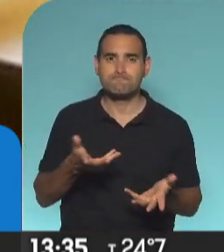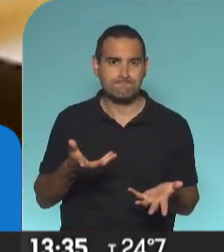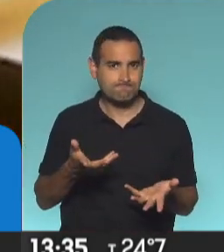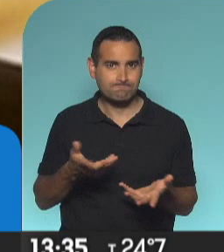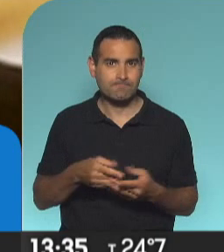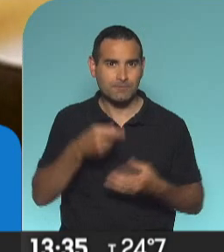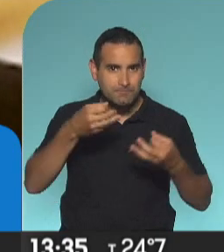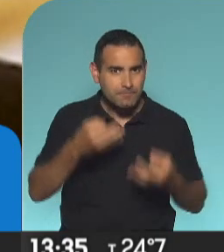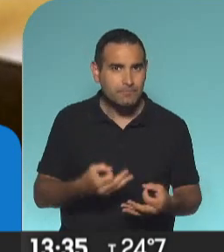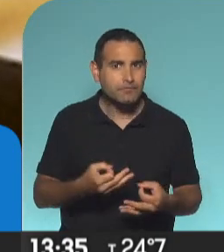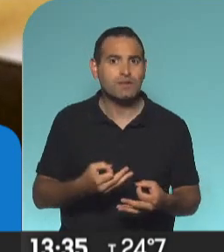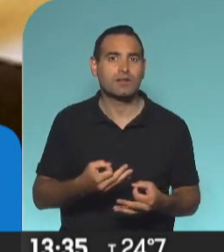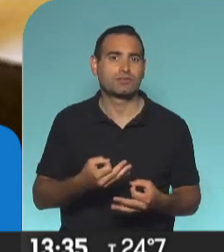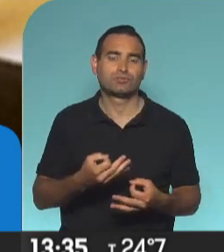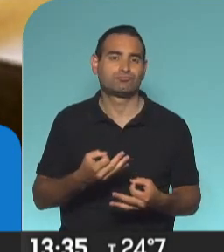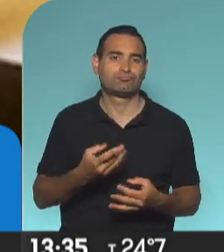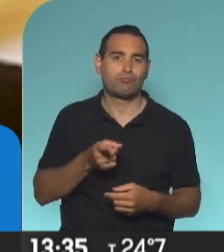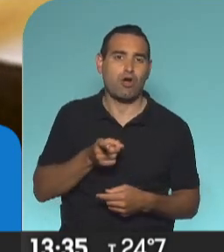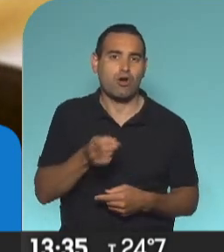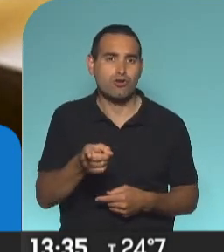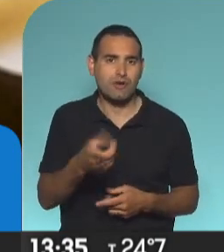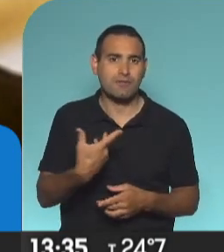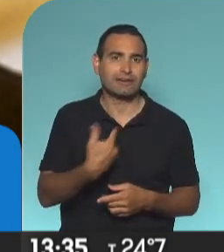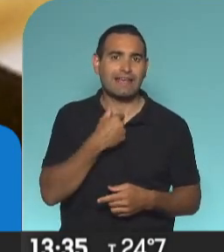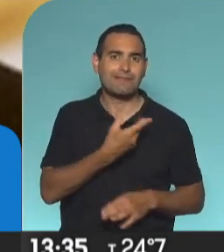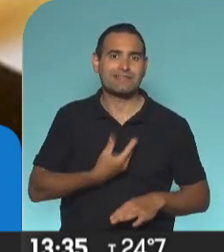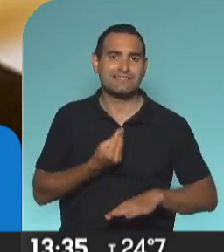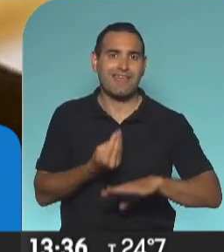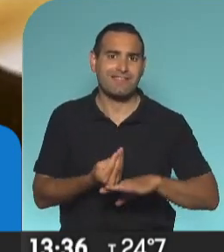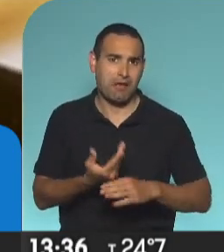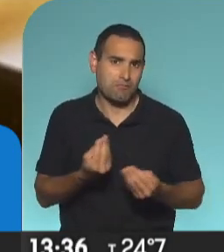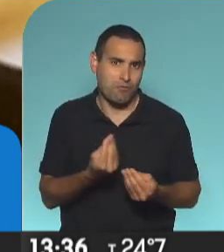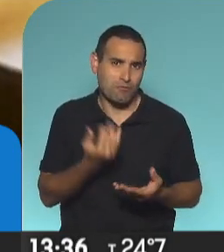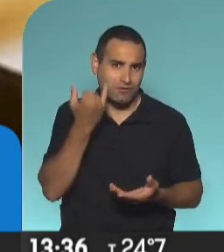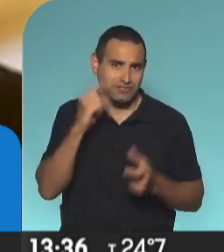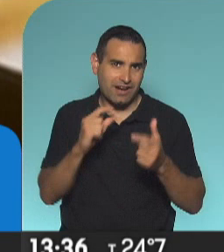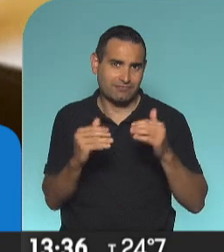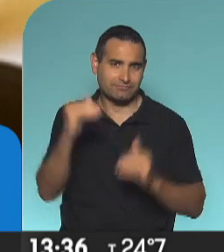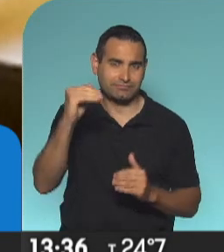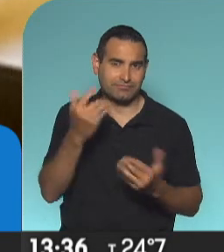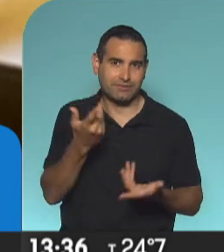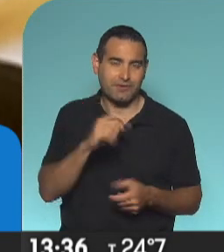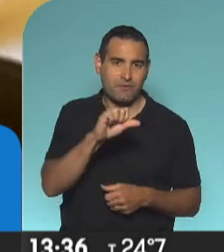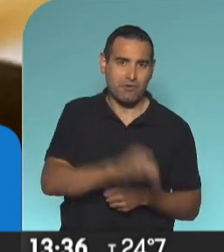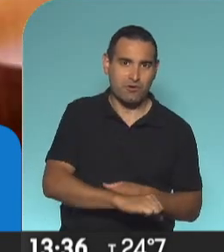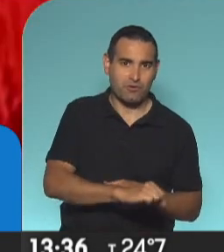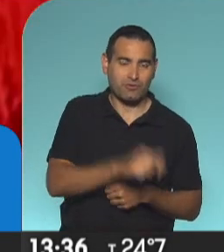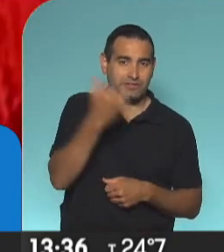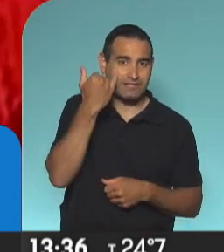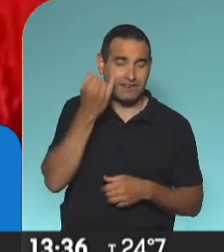sosteniendo formalmente una presidencia encargada de Venezuela ya con vencimiento, o sea, con mandato